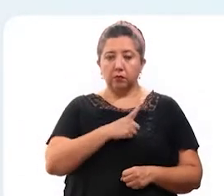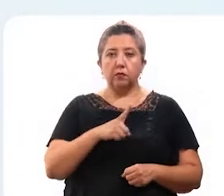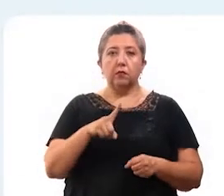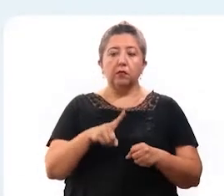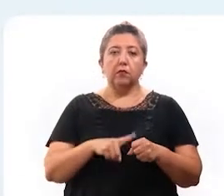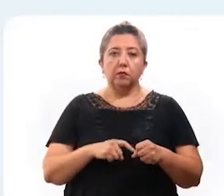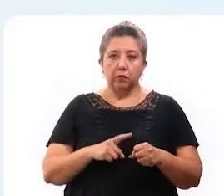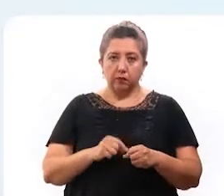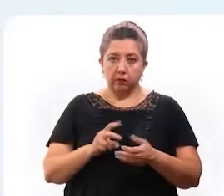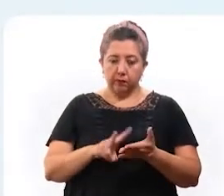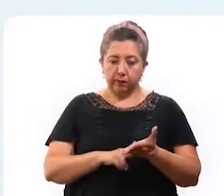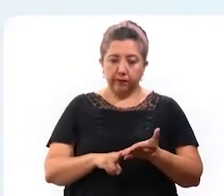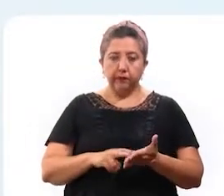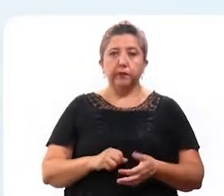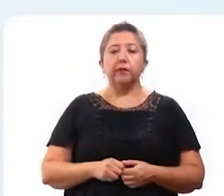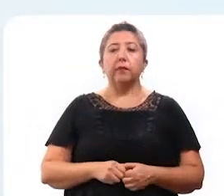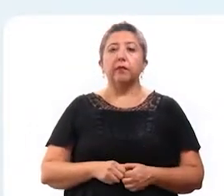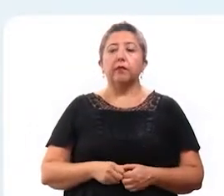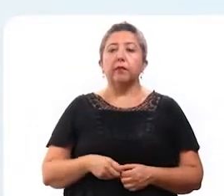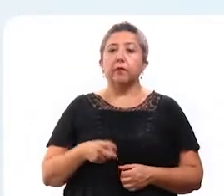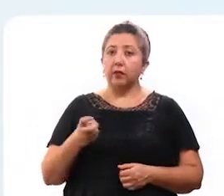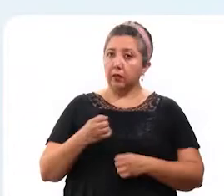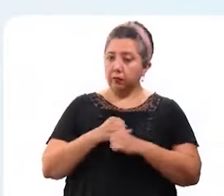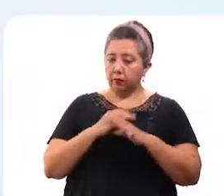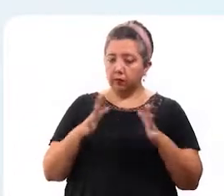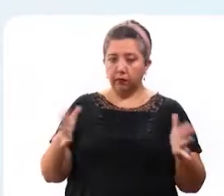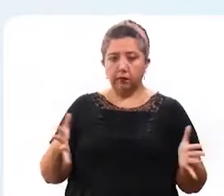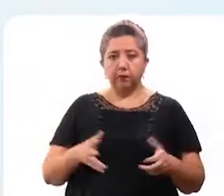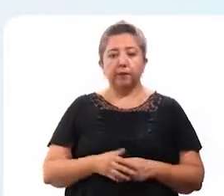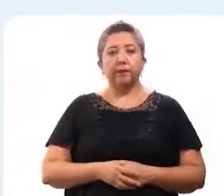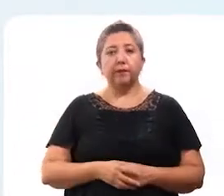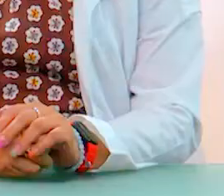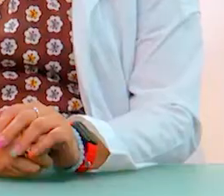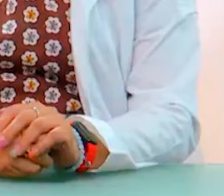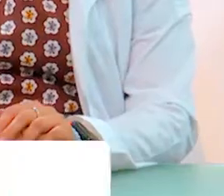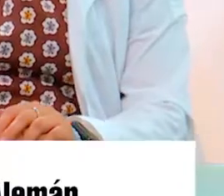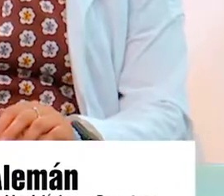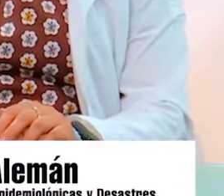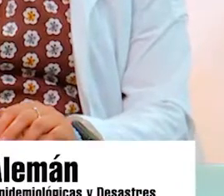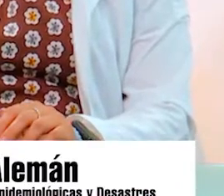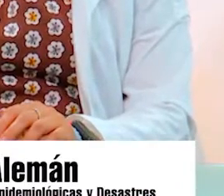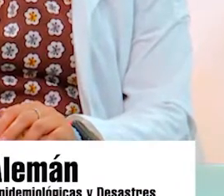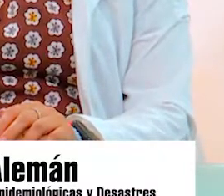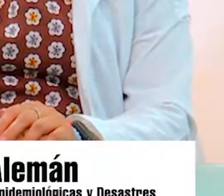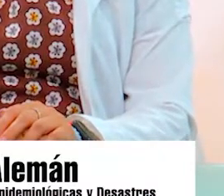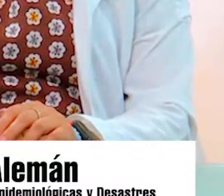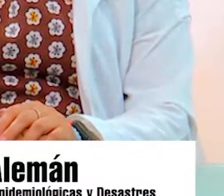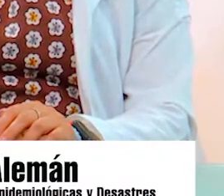Estatal de Salud marcan color verde. Hasta aquí mi reporte, licenciado. Gracias, Química.